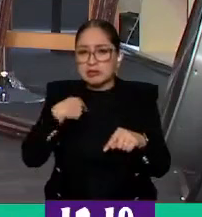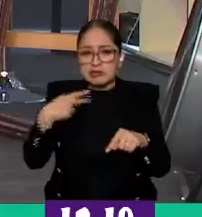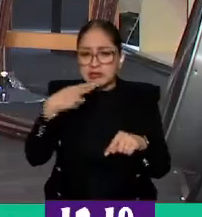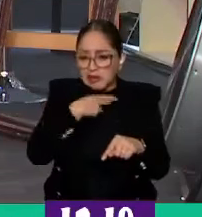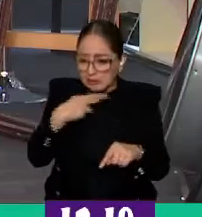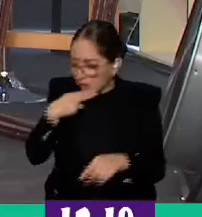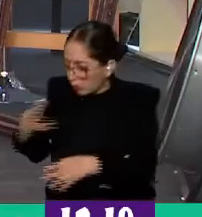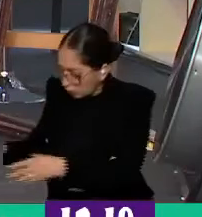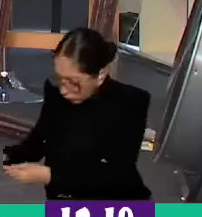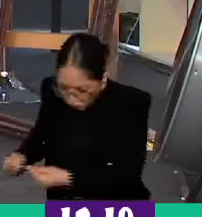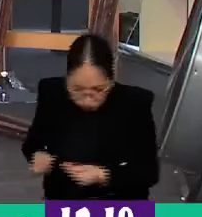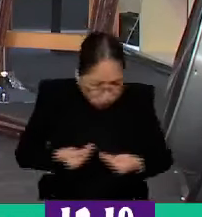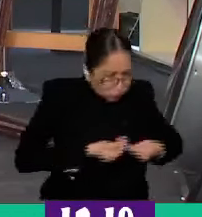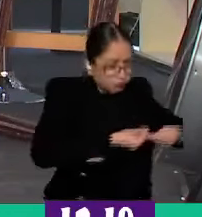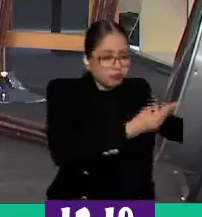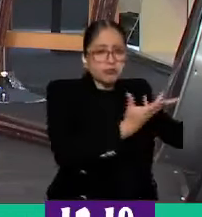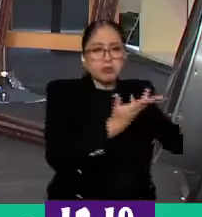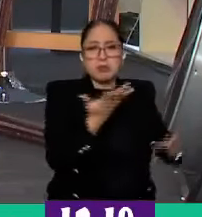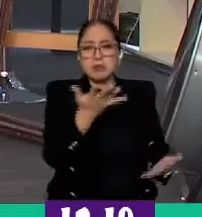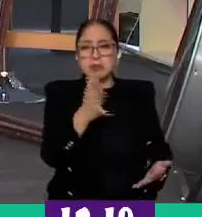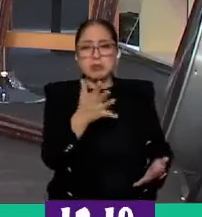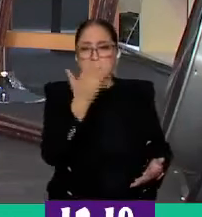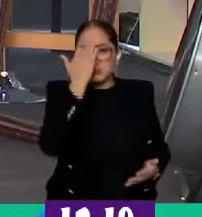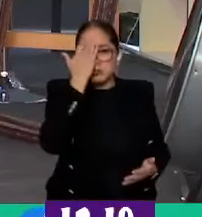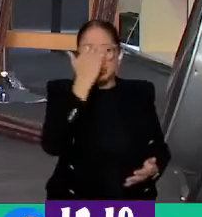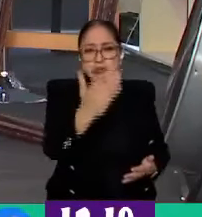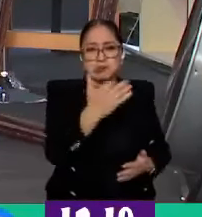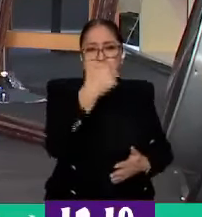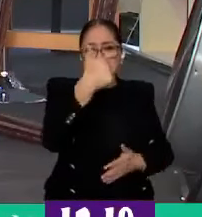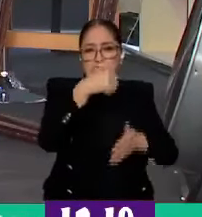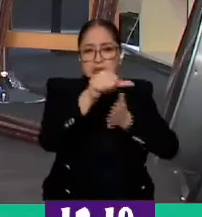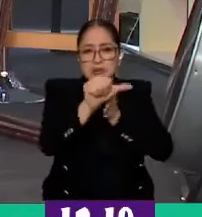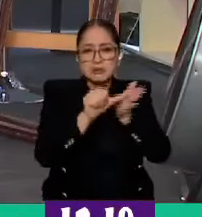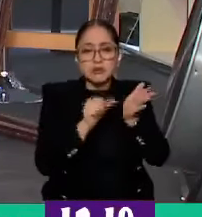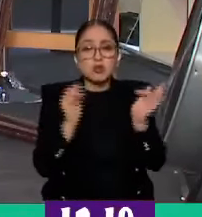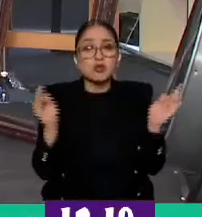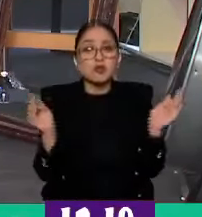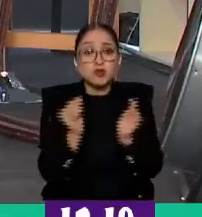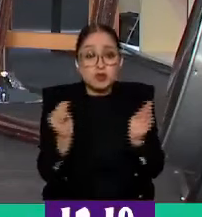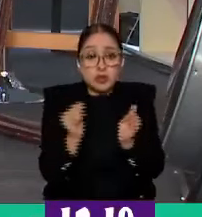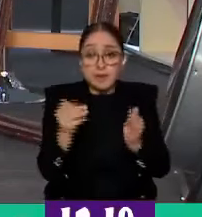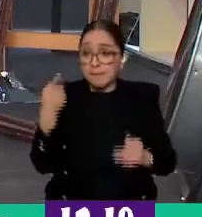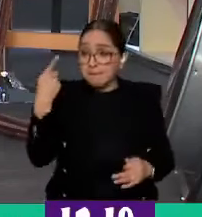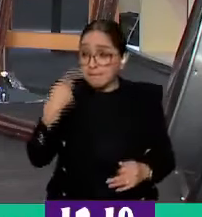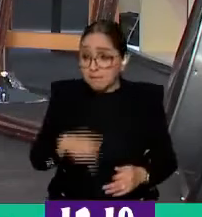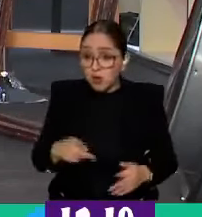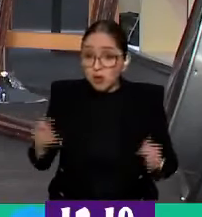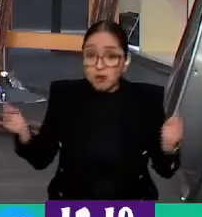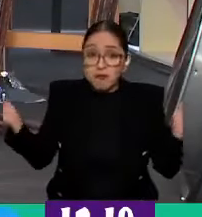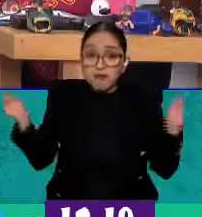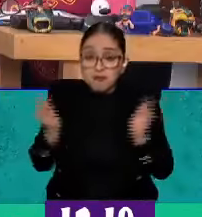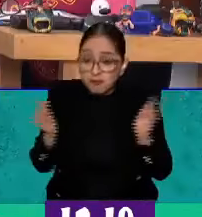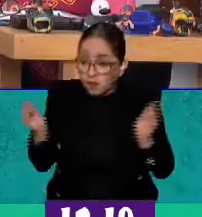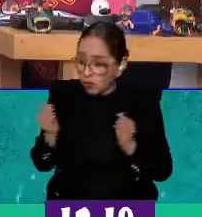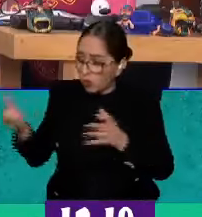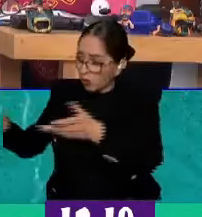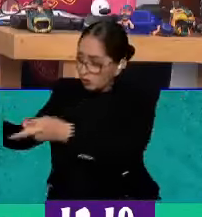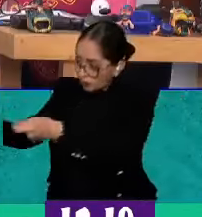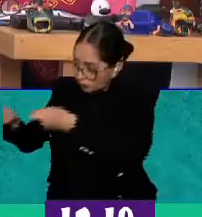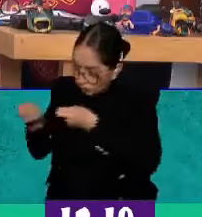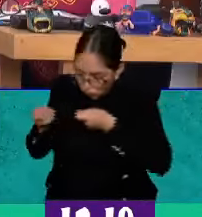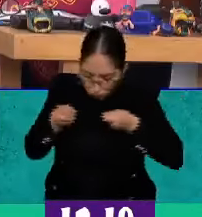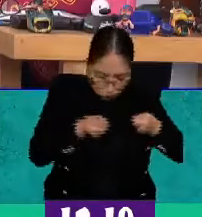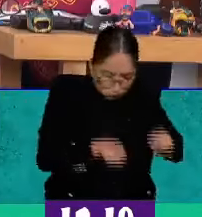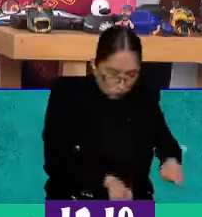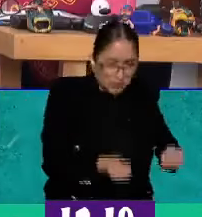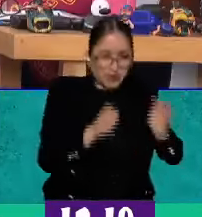tratado de manera higiénica bien hecha, te puede durar fácil 6 meses en el refrigerador, en el congelador. ¡Ojo, No perdió la cadena de frío, porque si usted